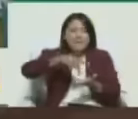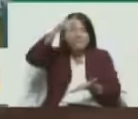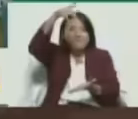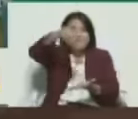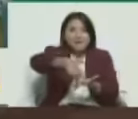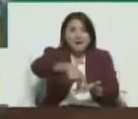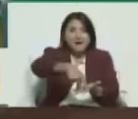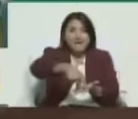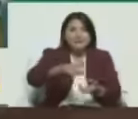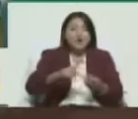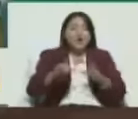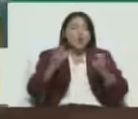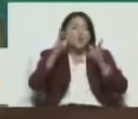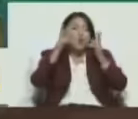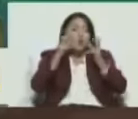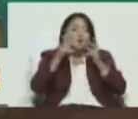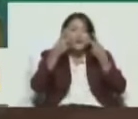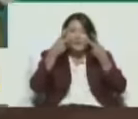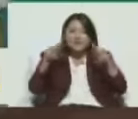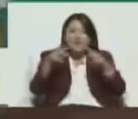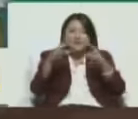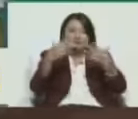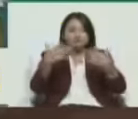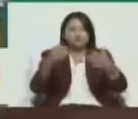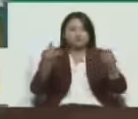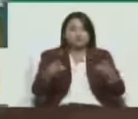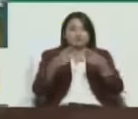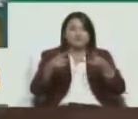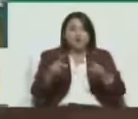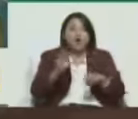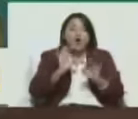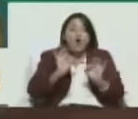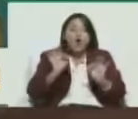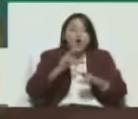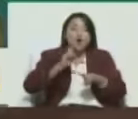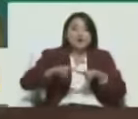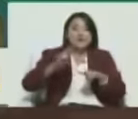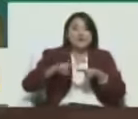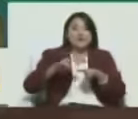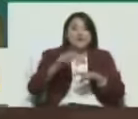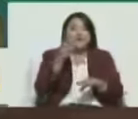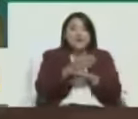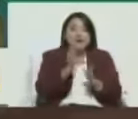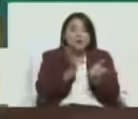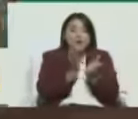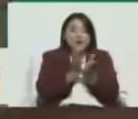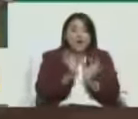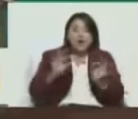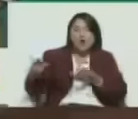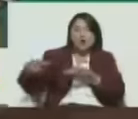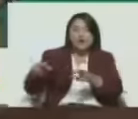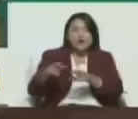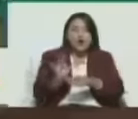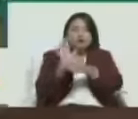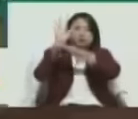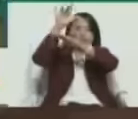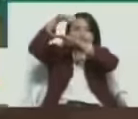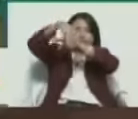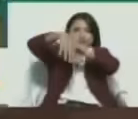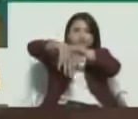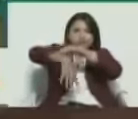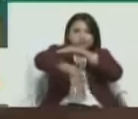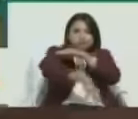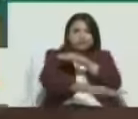nuestra orquesta, cuando vemos a nuestros niños ir a la escuela, cuando vemos el río Orinoco, el Salto Ángel o las